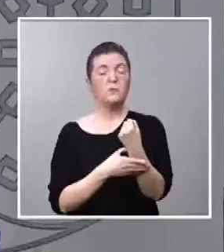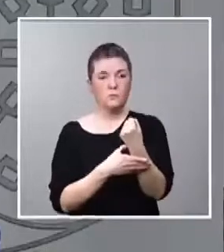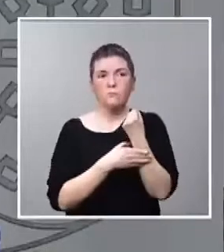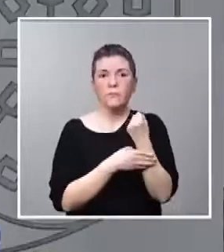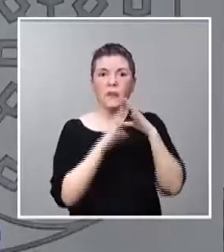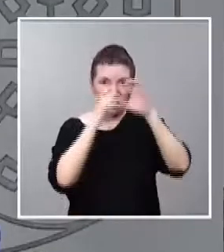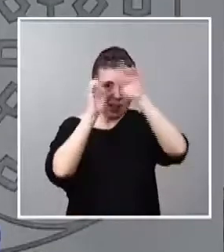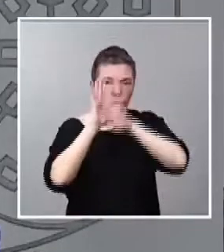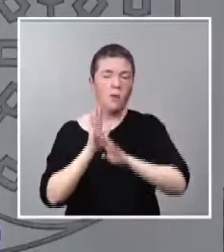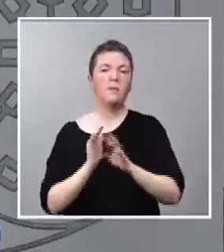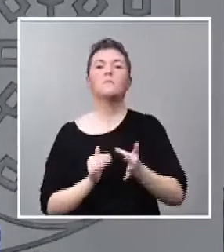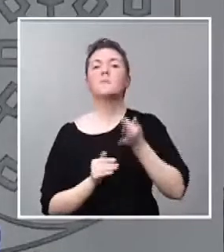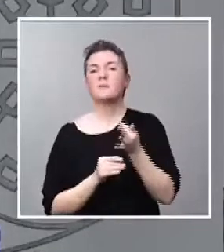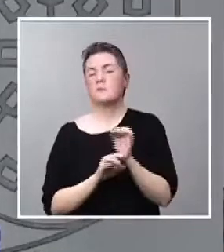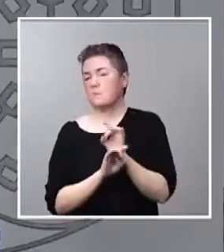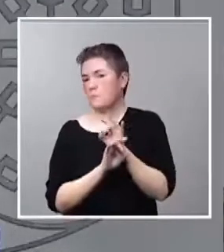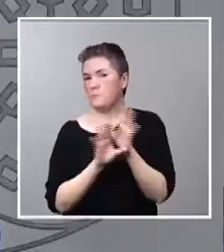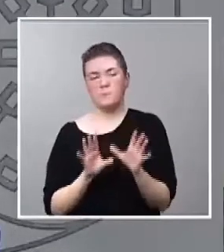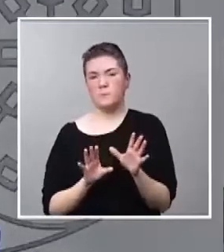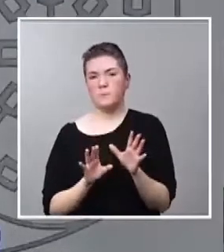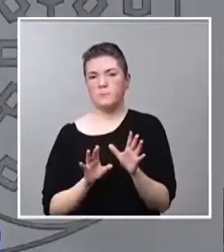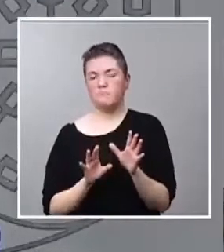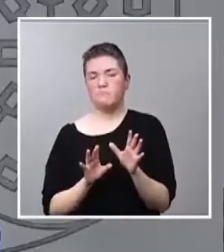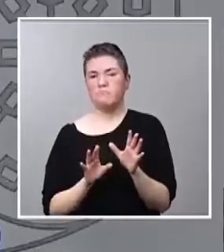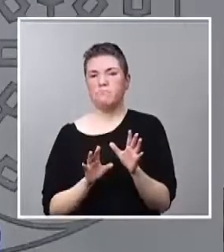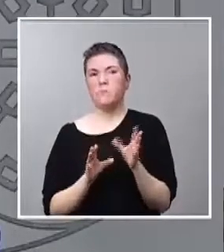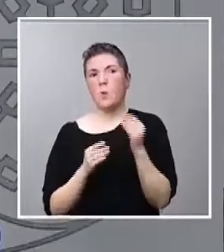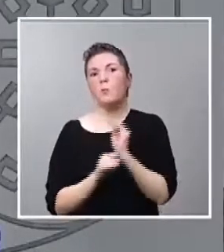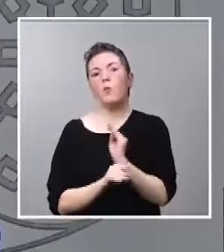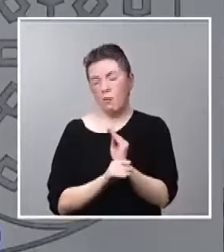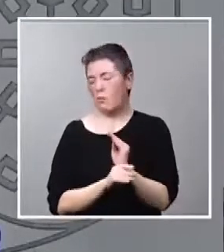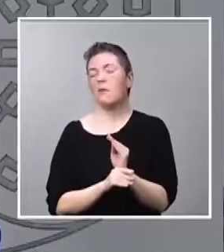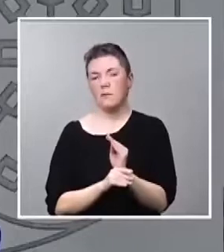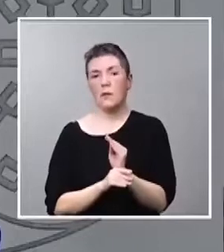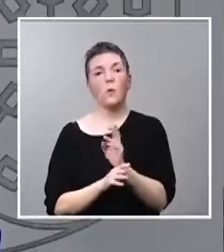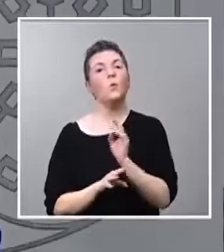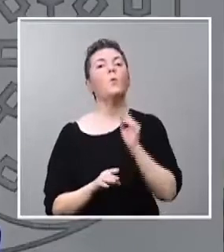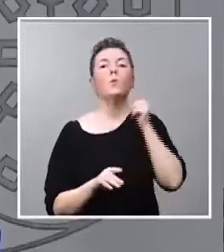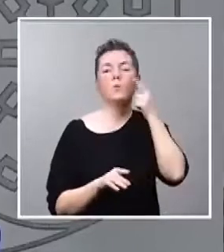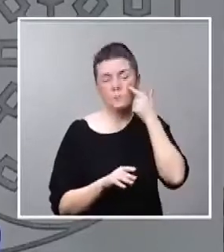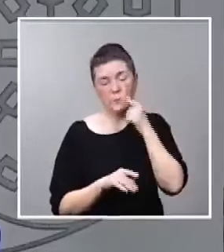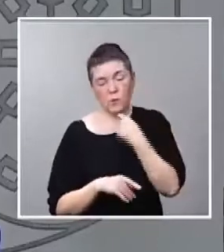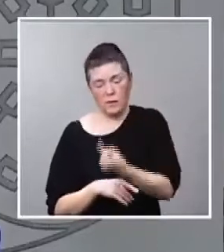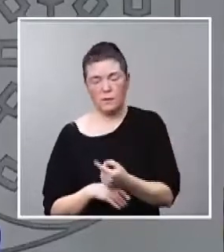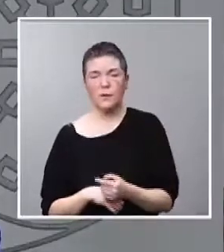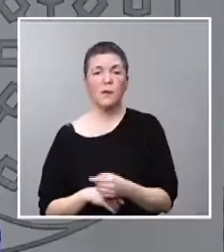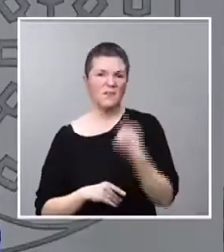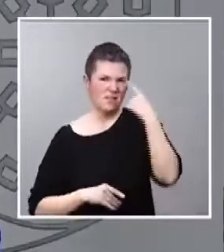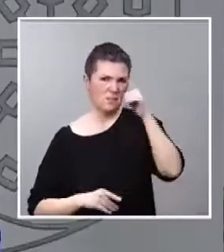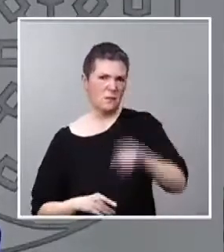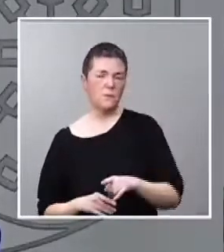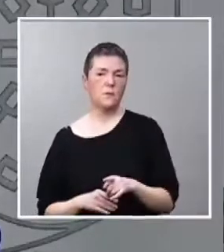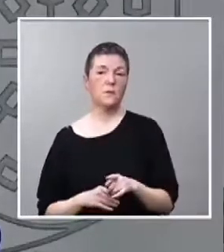donde quede claro que la igualdad entre hombre y mujer, tal, tal, tal, tal, tal, tal, va a reforzar